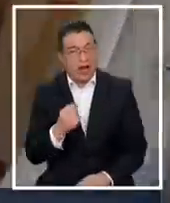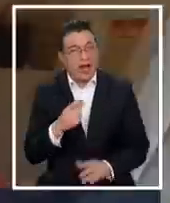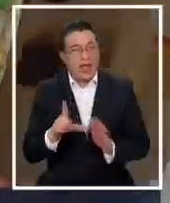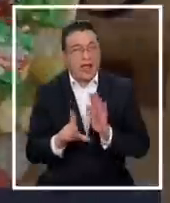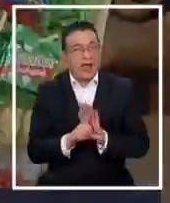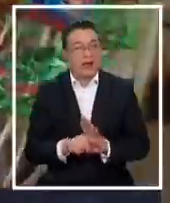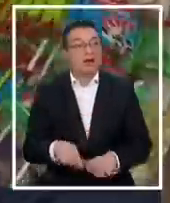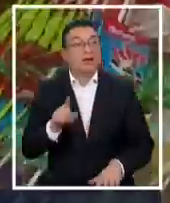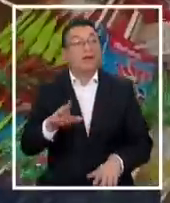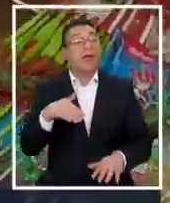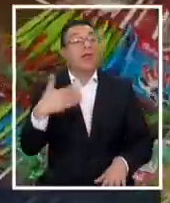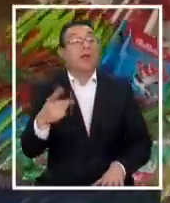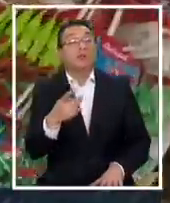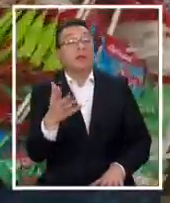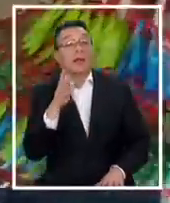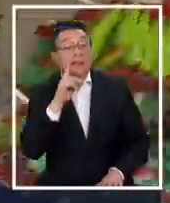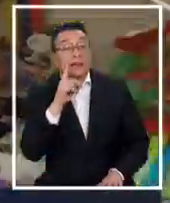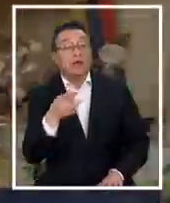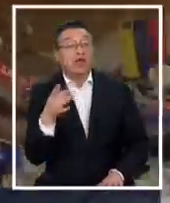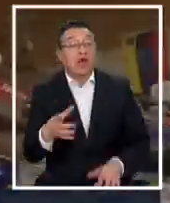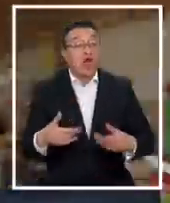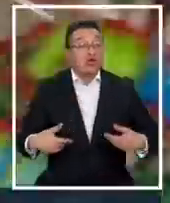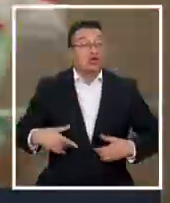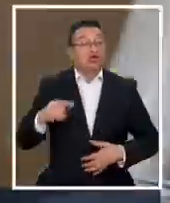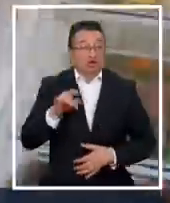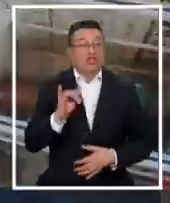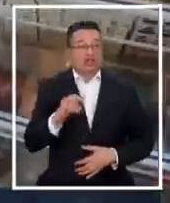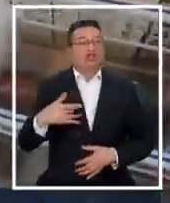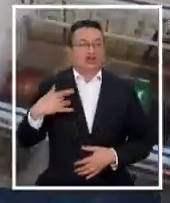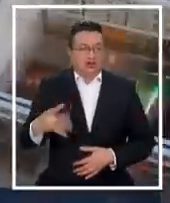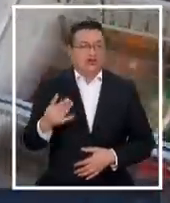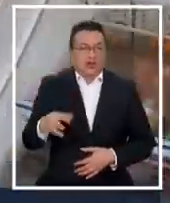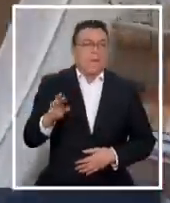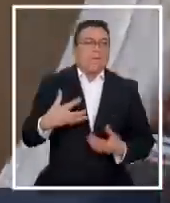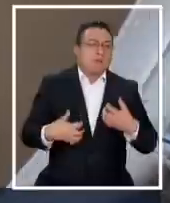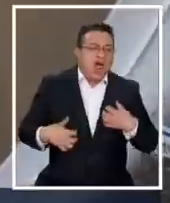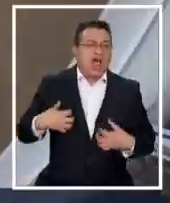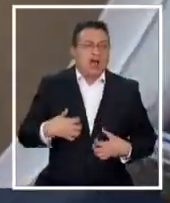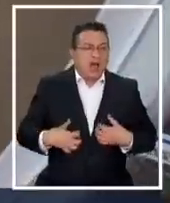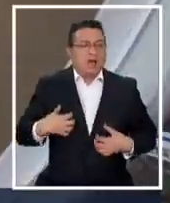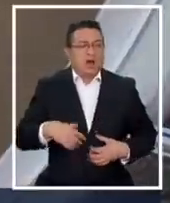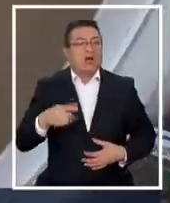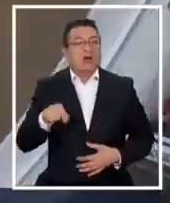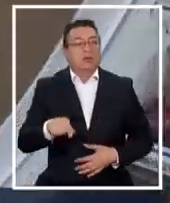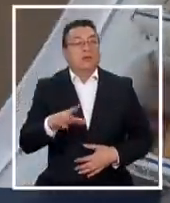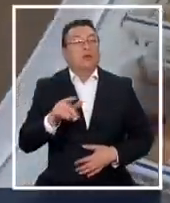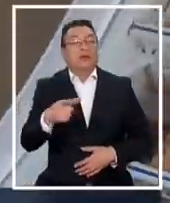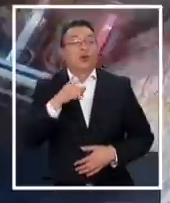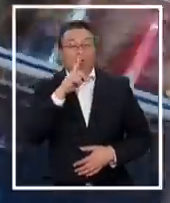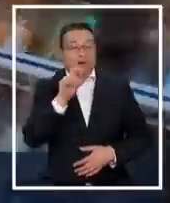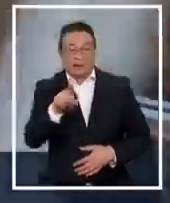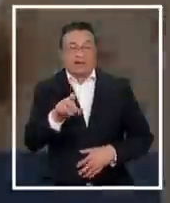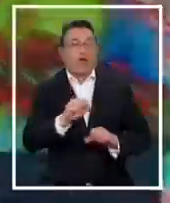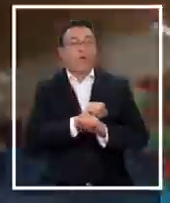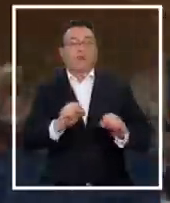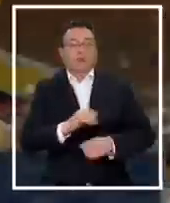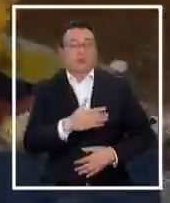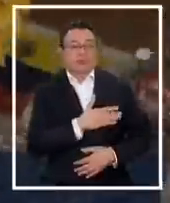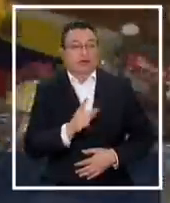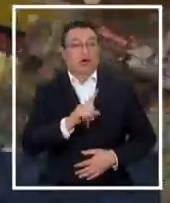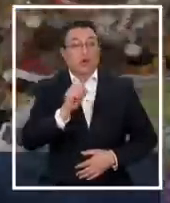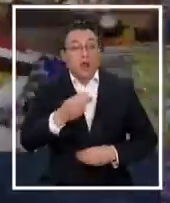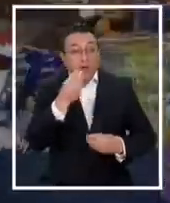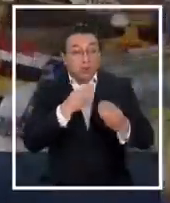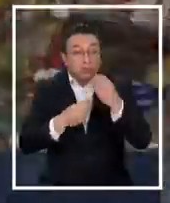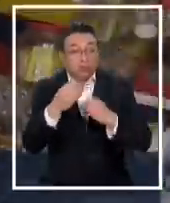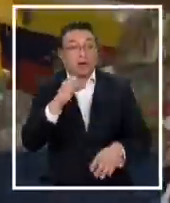Después de que tiene ese dolor intenso, yo sigo pegando y me sigue la molestia, pero me bajó. Eso no es un infarto. Es como cuando yo estoy comiendo una